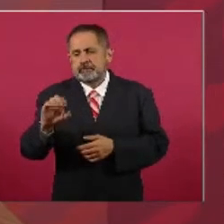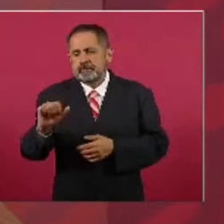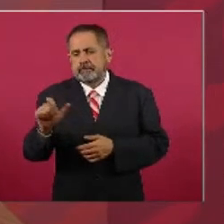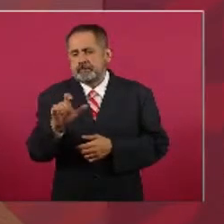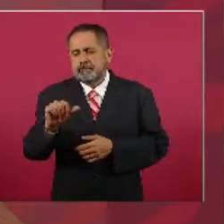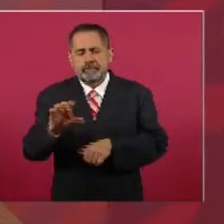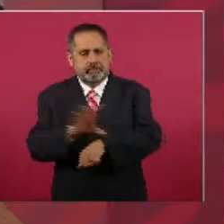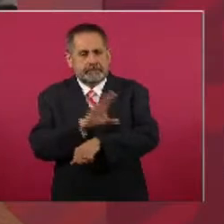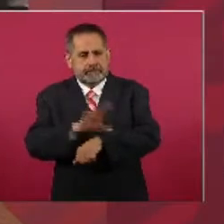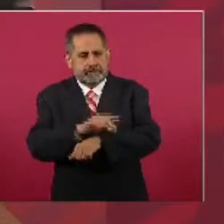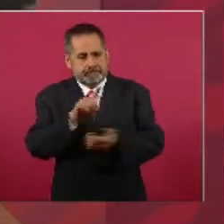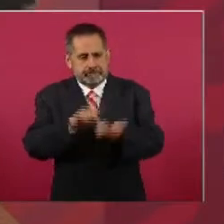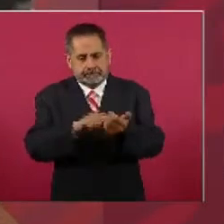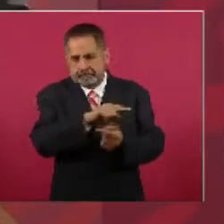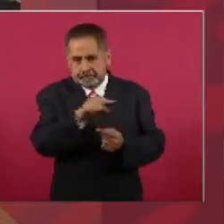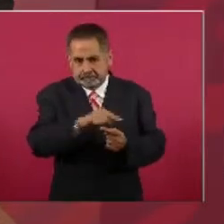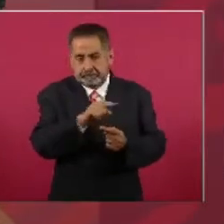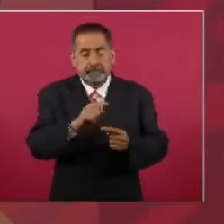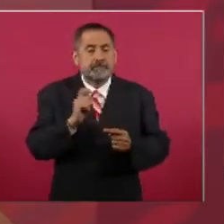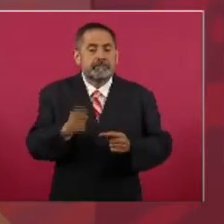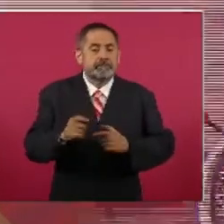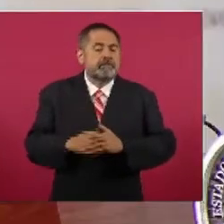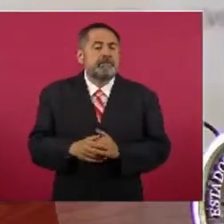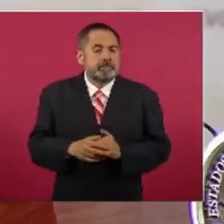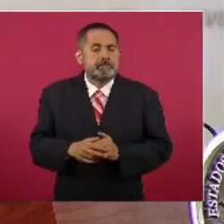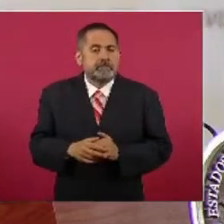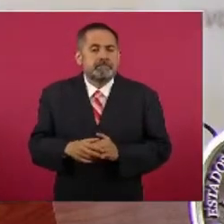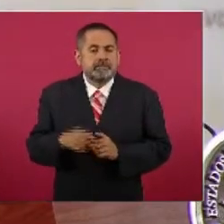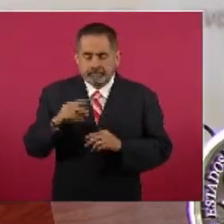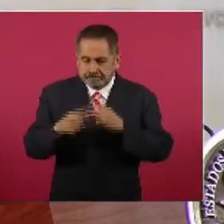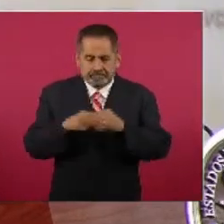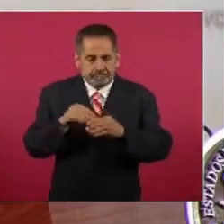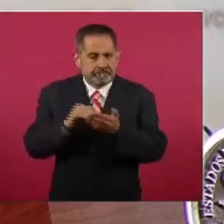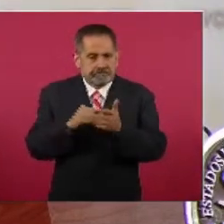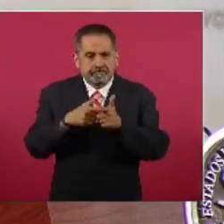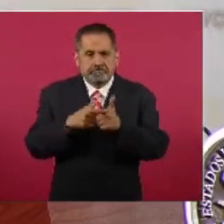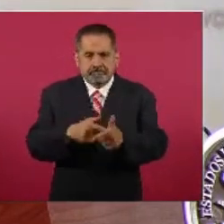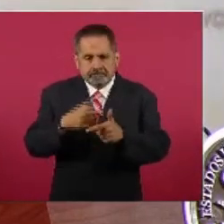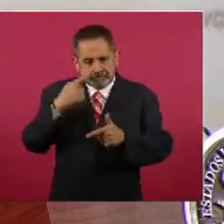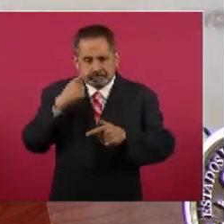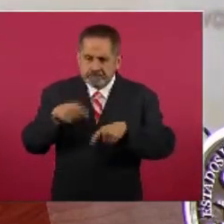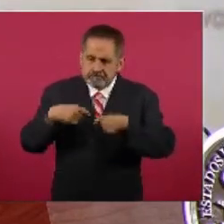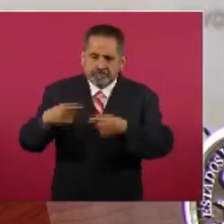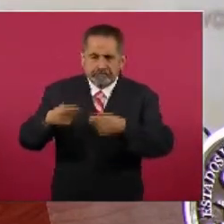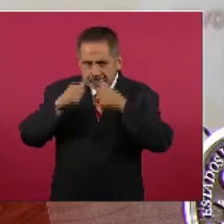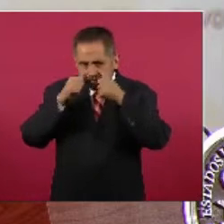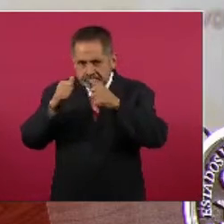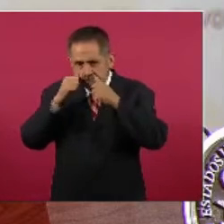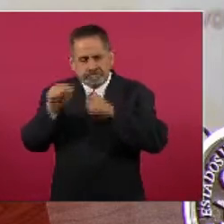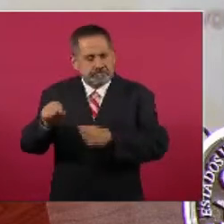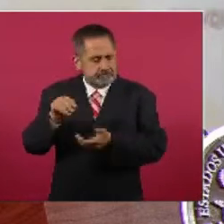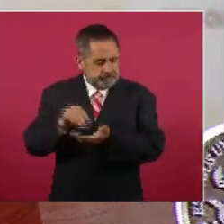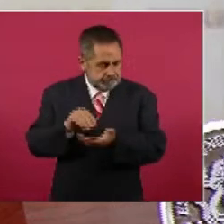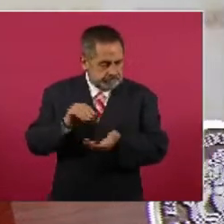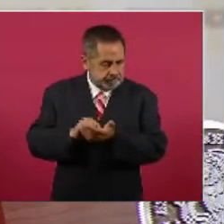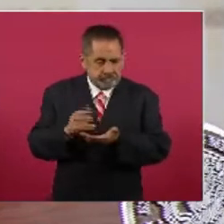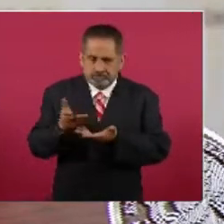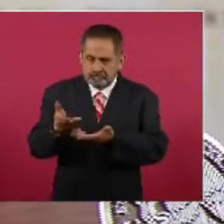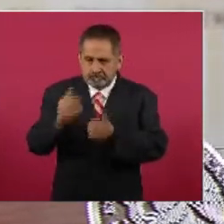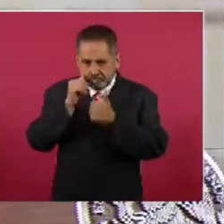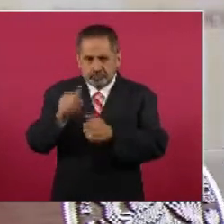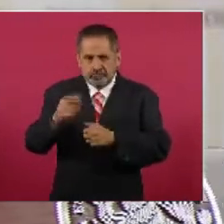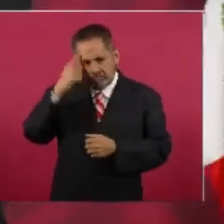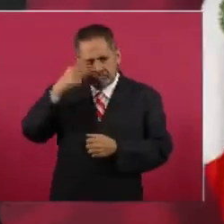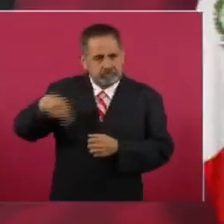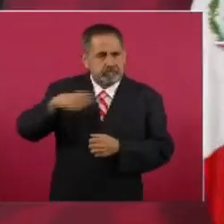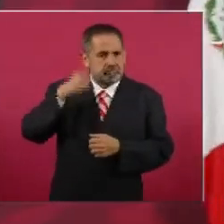y se va a seguir atendiendo sus demandas de